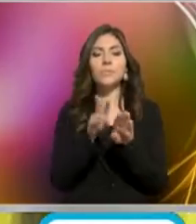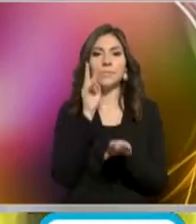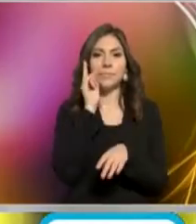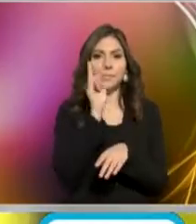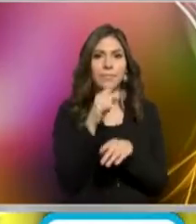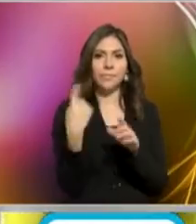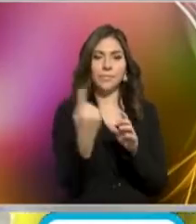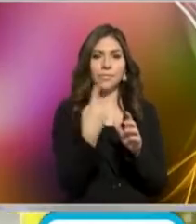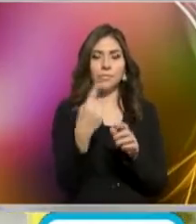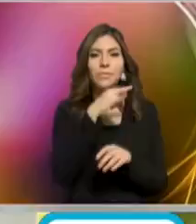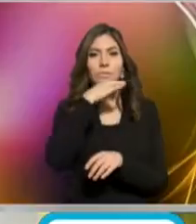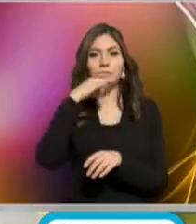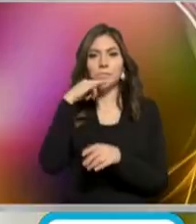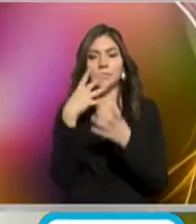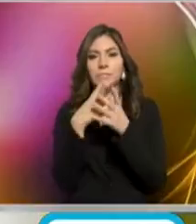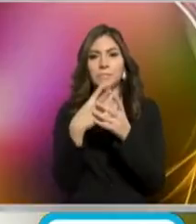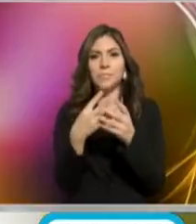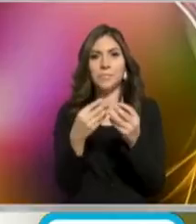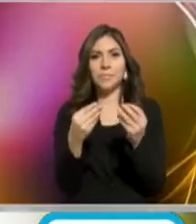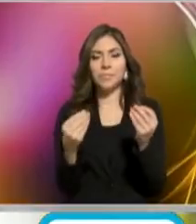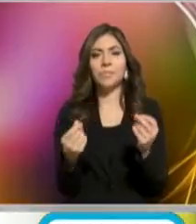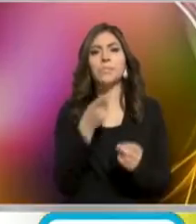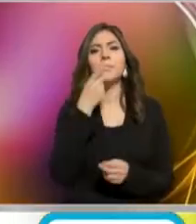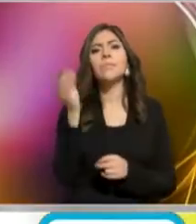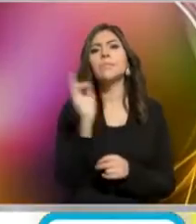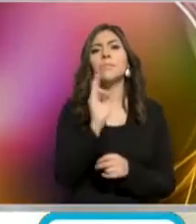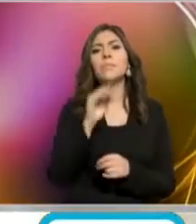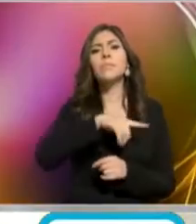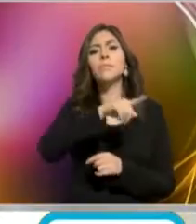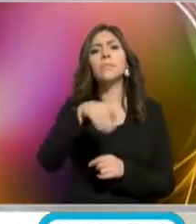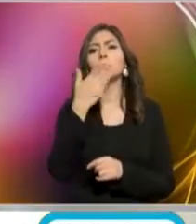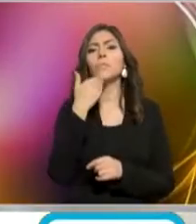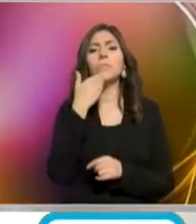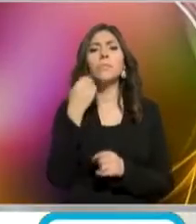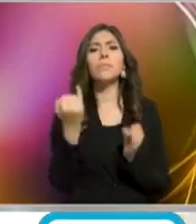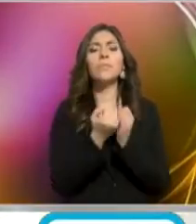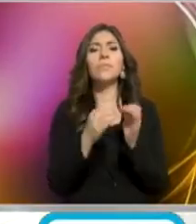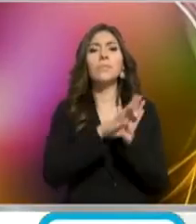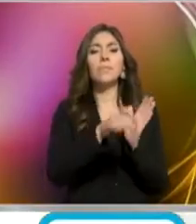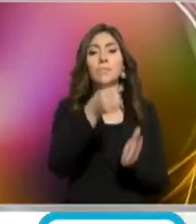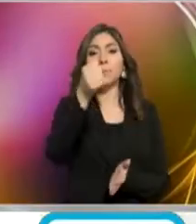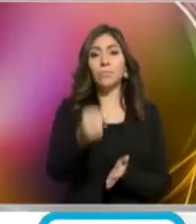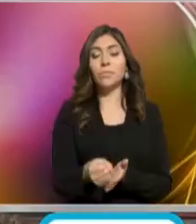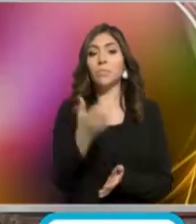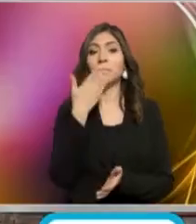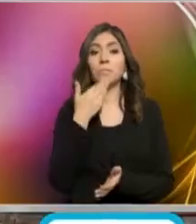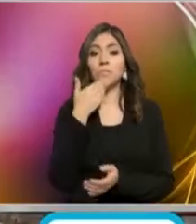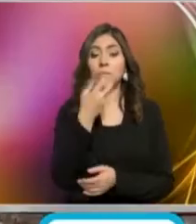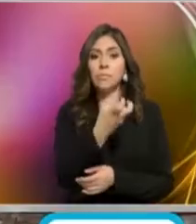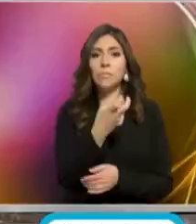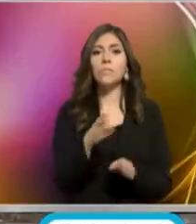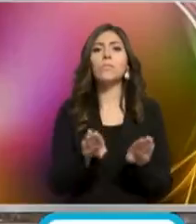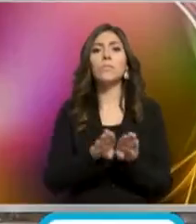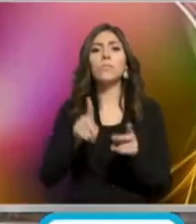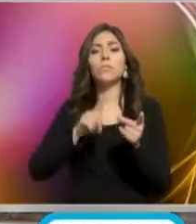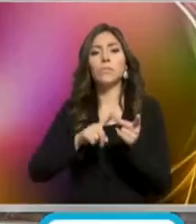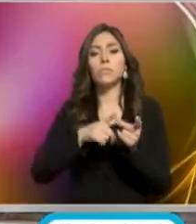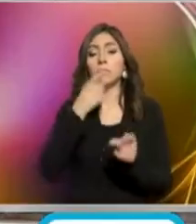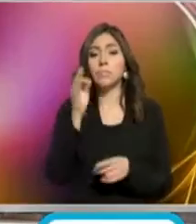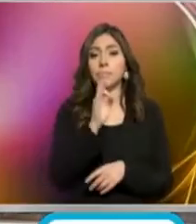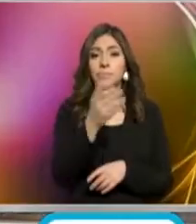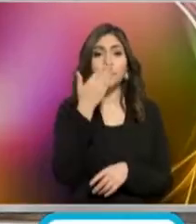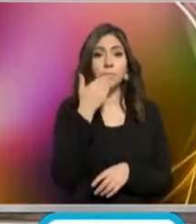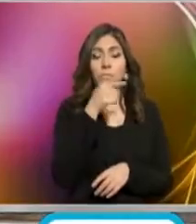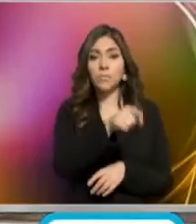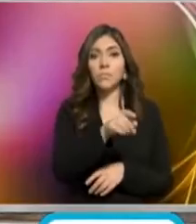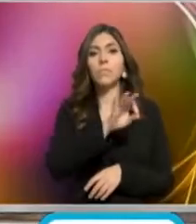del chilito, ¿no? Ya cada Oye, quien. chef, ¿y si no tenemos nosotros algún aparato como este, en dónde lo podríamos hacer? Si no tienes lo que pueden hacer es poner todo,